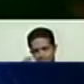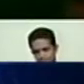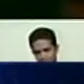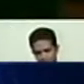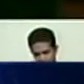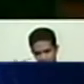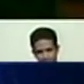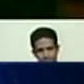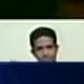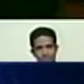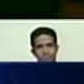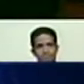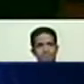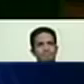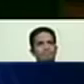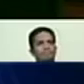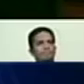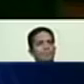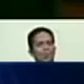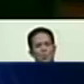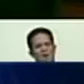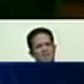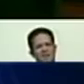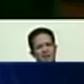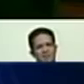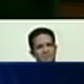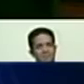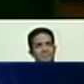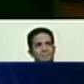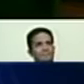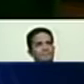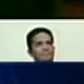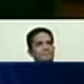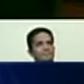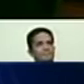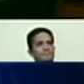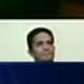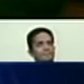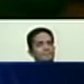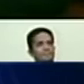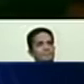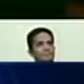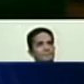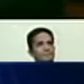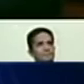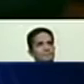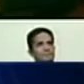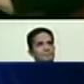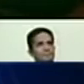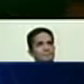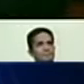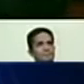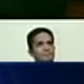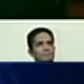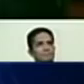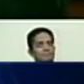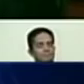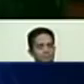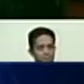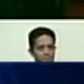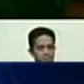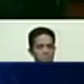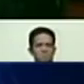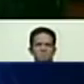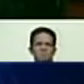nota cualquiera. La de la valija diplomática. Esta es con